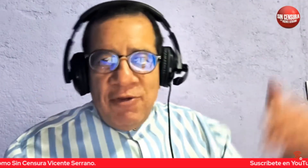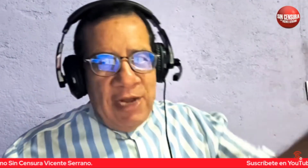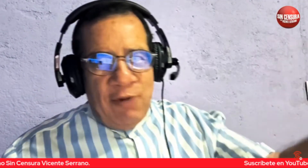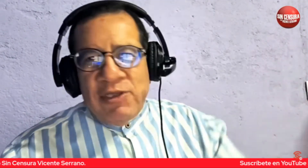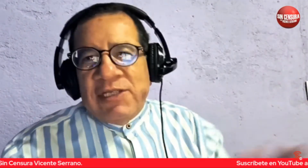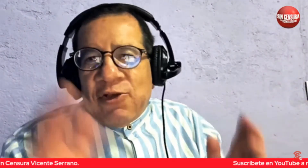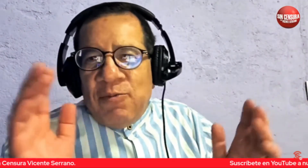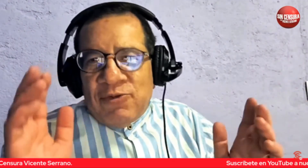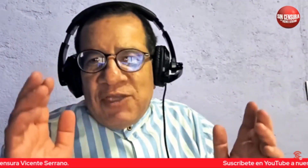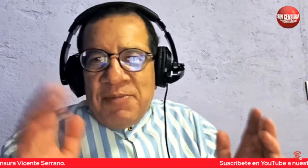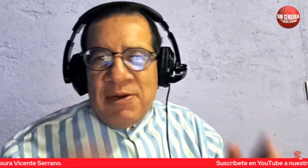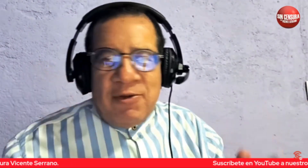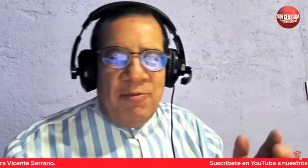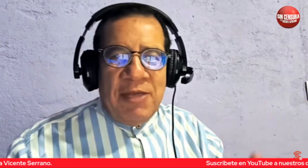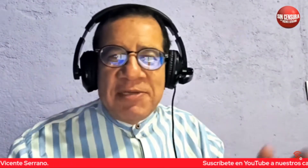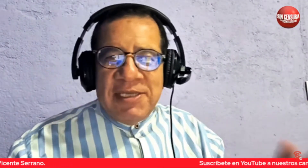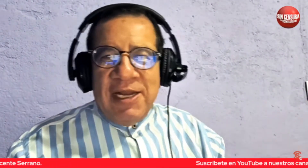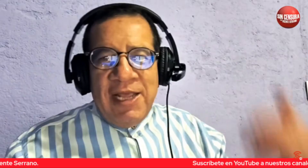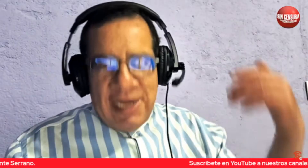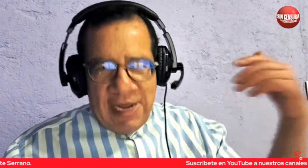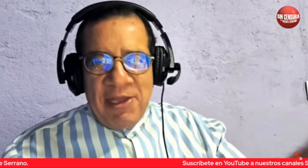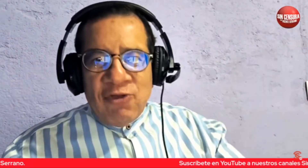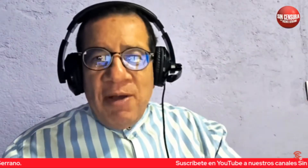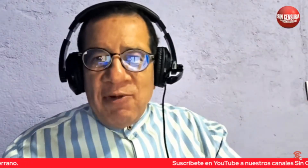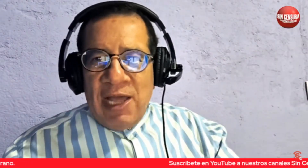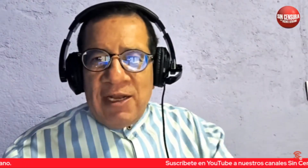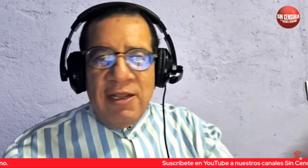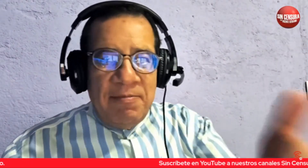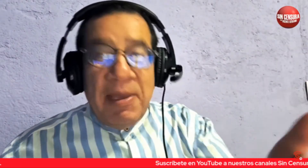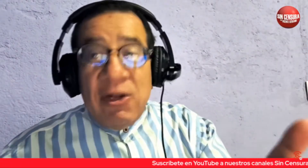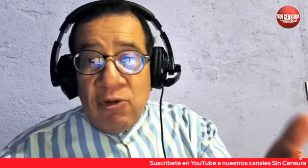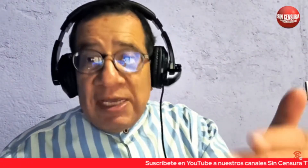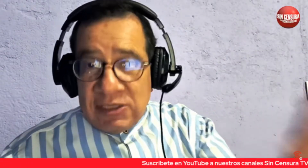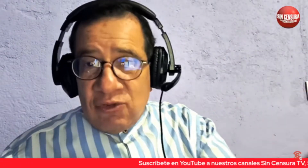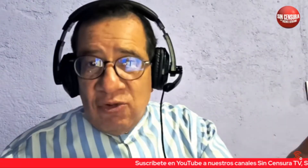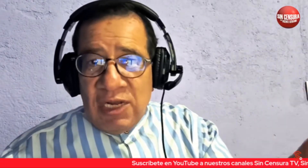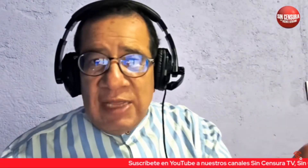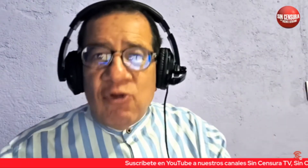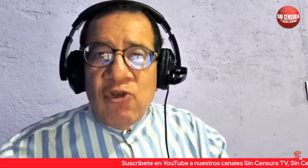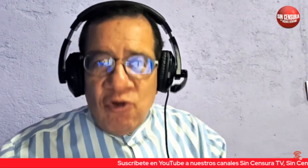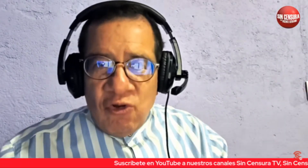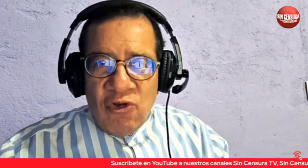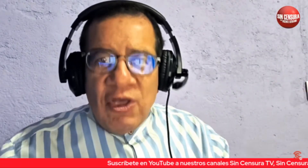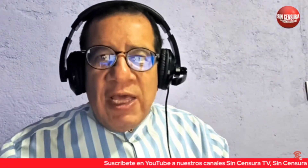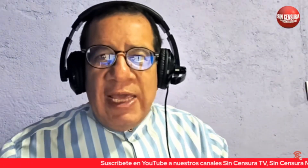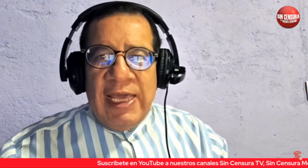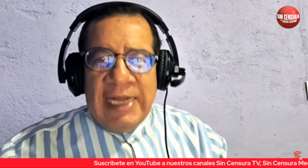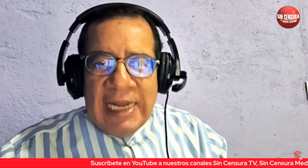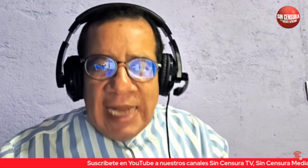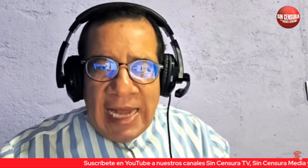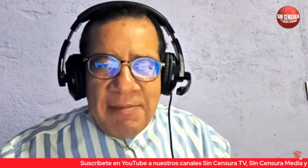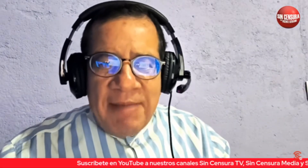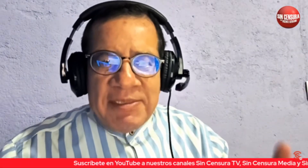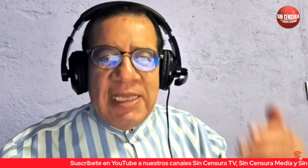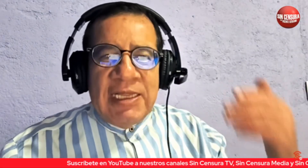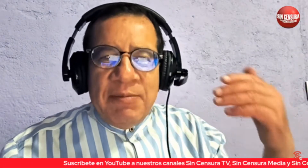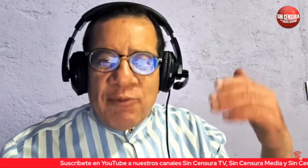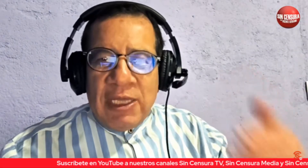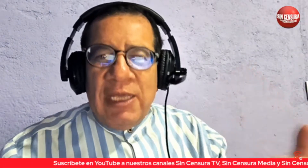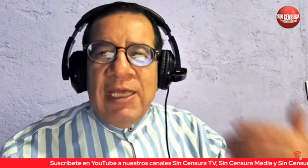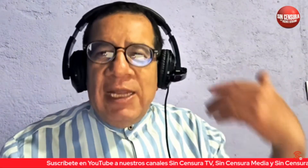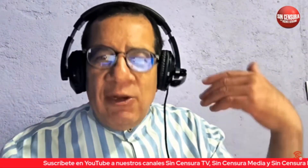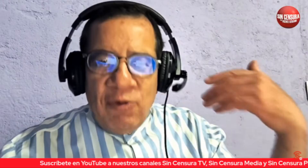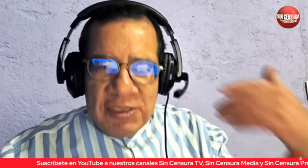sido bueno, el juez, como siempre, como debe ser, la mandó a volar, pero esto le dolió en el alma,